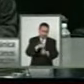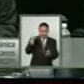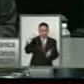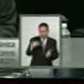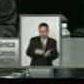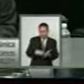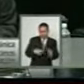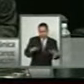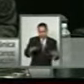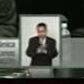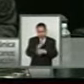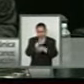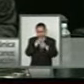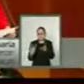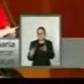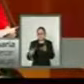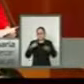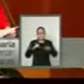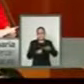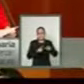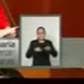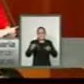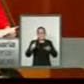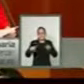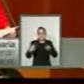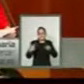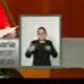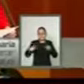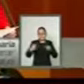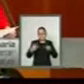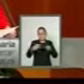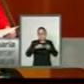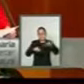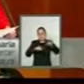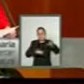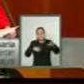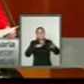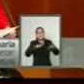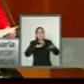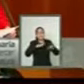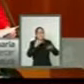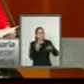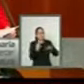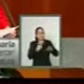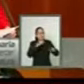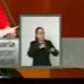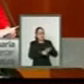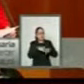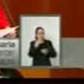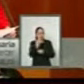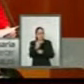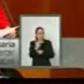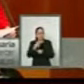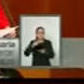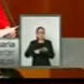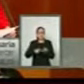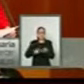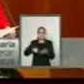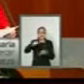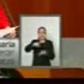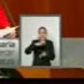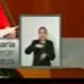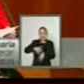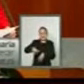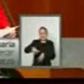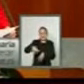reglamento del Senado establece con toda claridad cómo normar estos debates, y bueno, pues no, hubo compañeros que decidieron pues olvidarse un poco